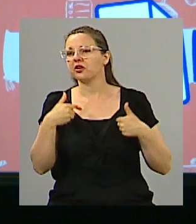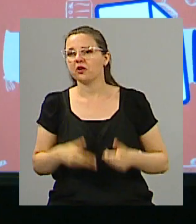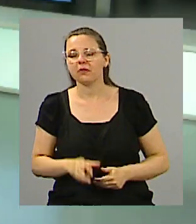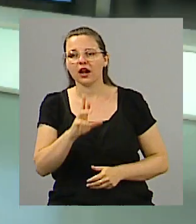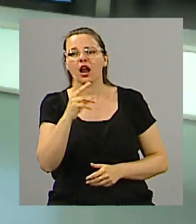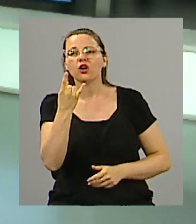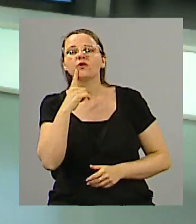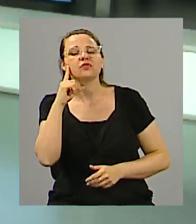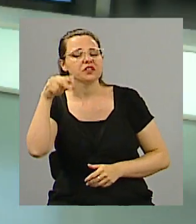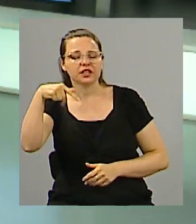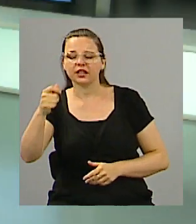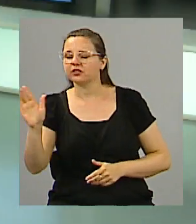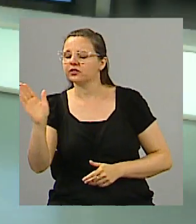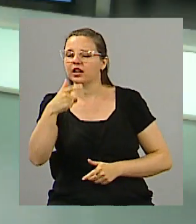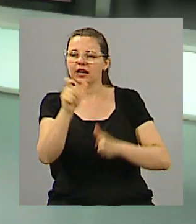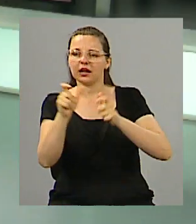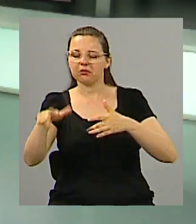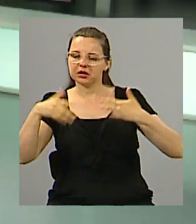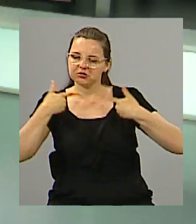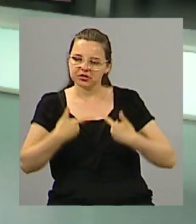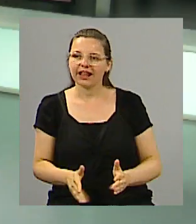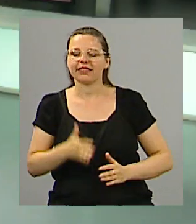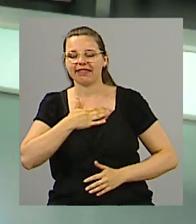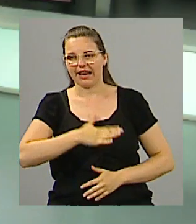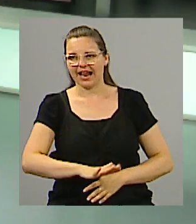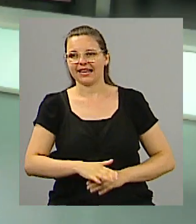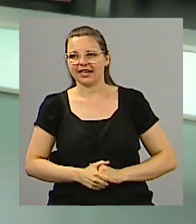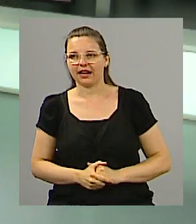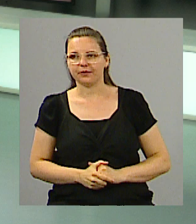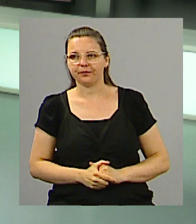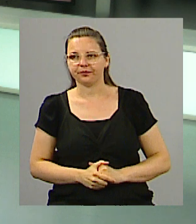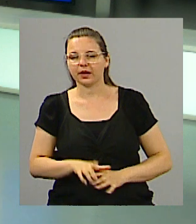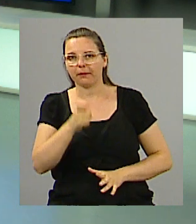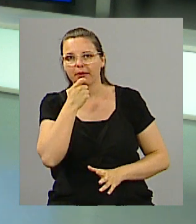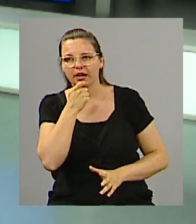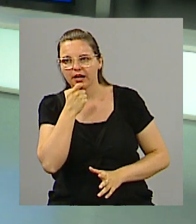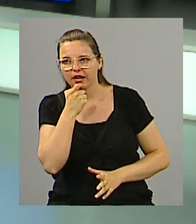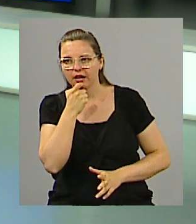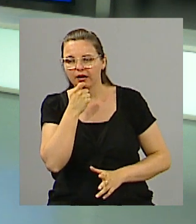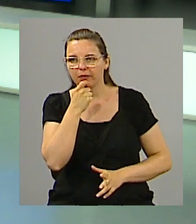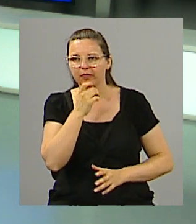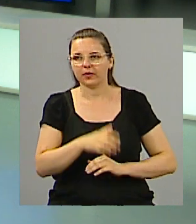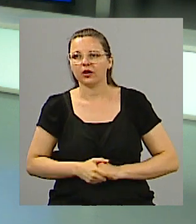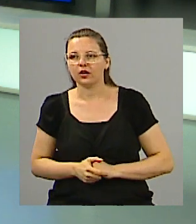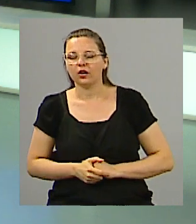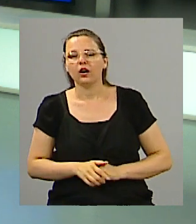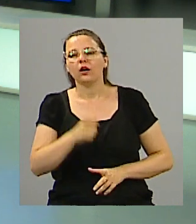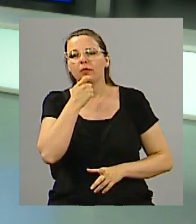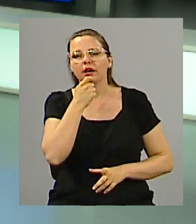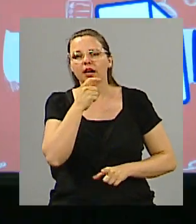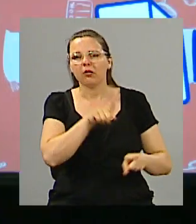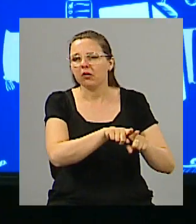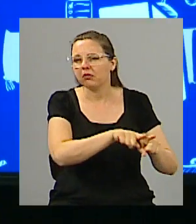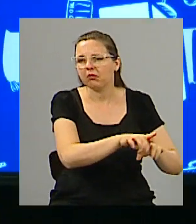tranquilo. Igual fomentar siempre que las conductas de riesgo no tienen que ver con parejas casuales, a veces pueden ser dentro